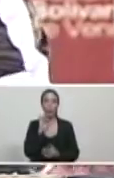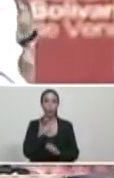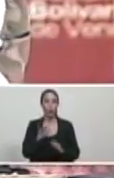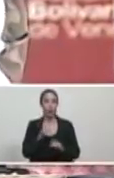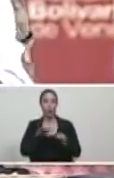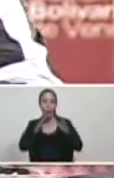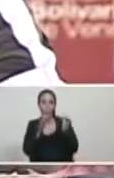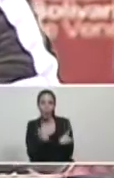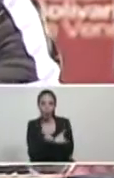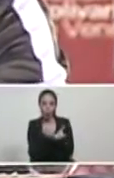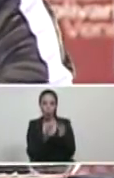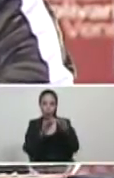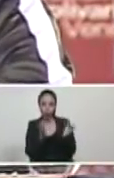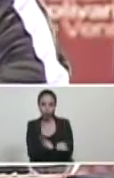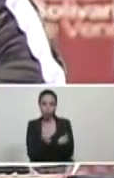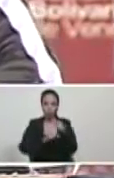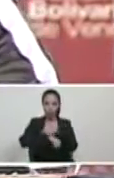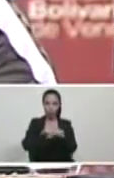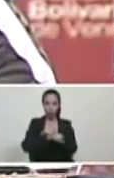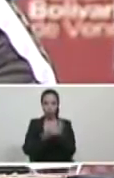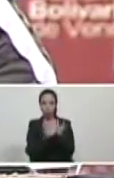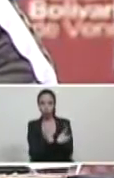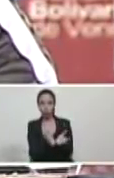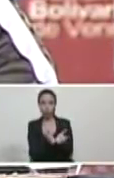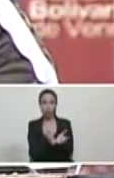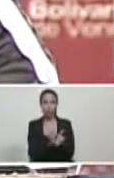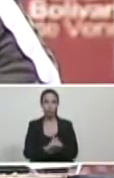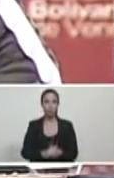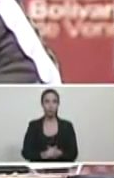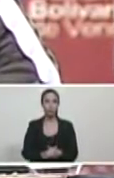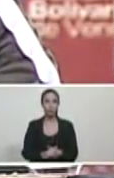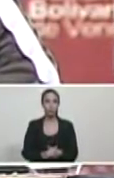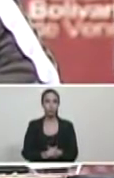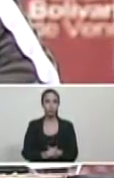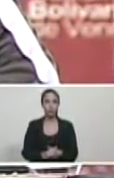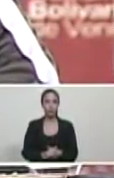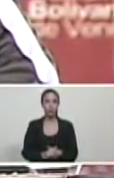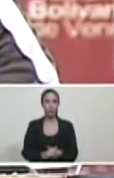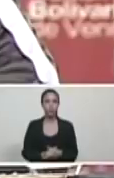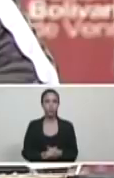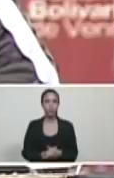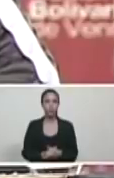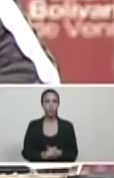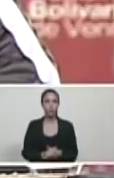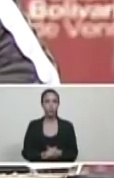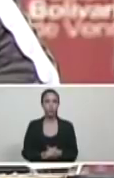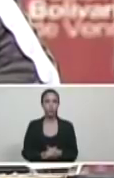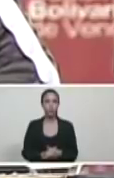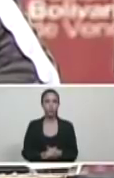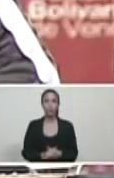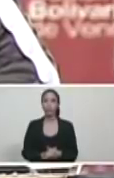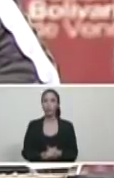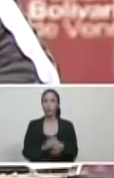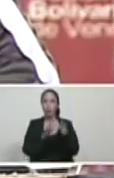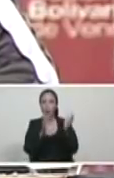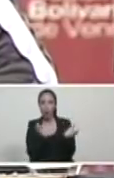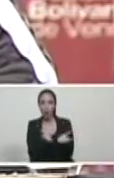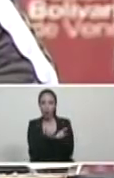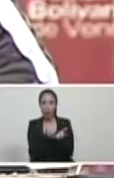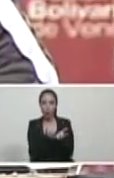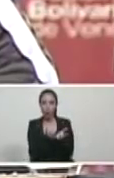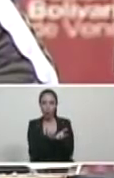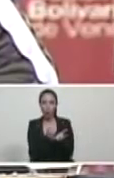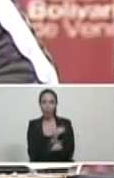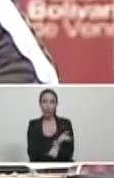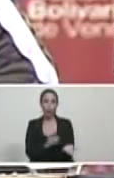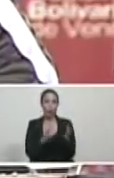eso que usted ve ahí que dice... Este balón que Movimiento por la Paz y la Vida... Un balón lleva, de futbolito. Lleva el nombre y